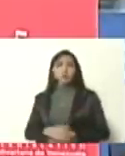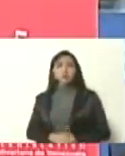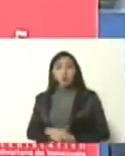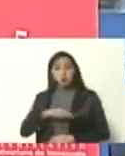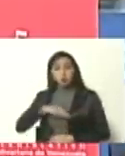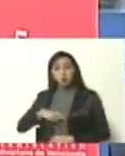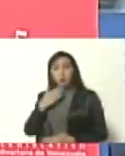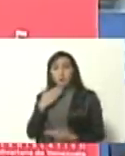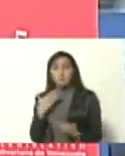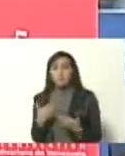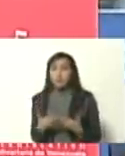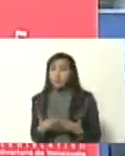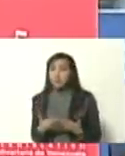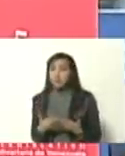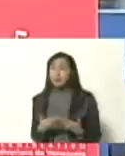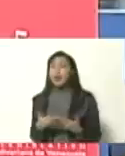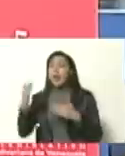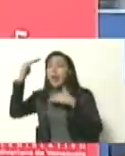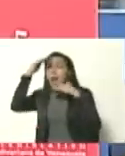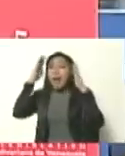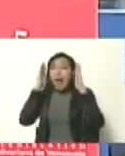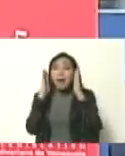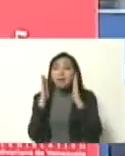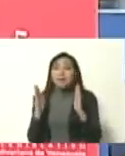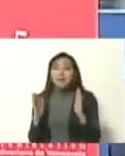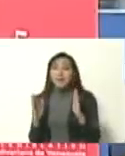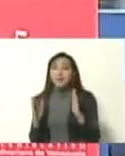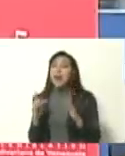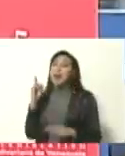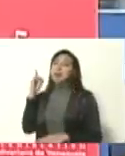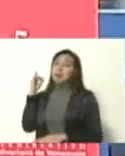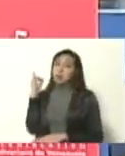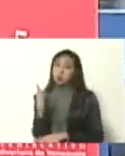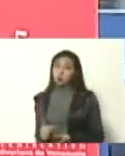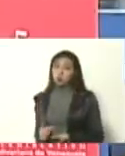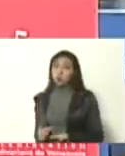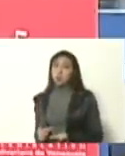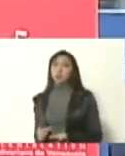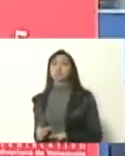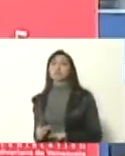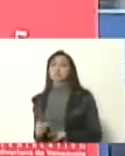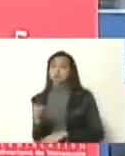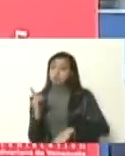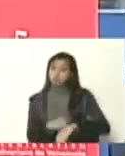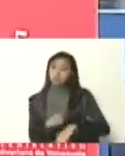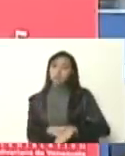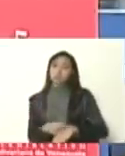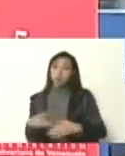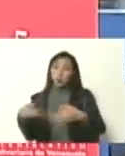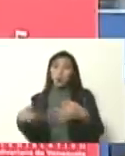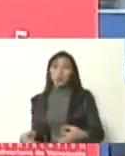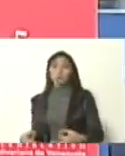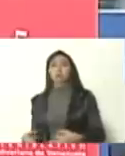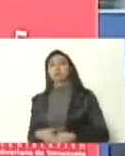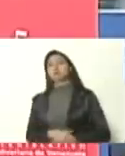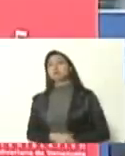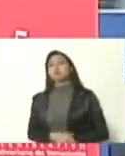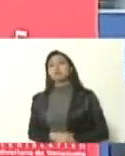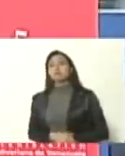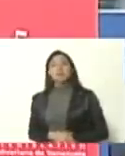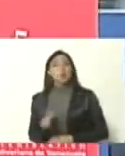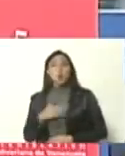pediríamos es que atiendan esta denuncia en tiempo real y que no